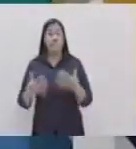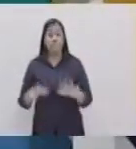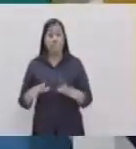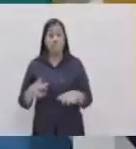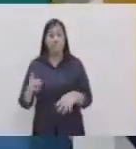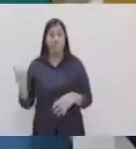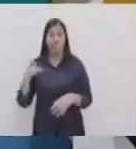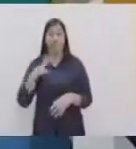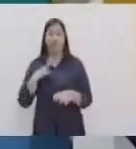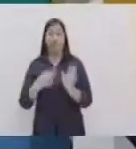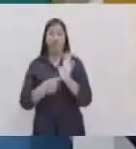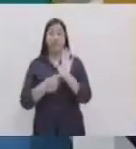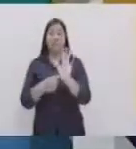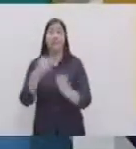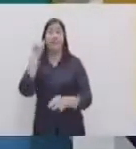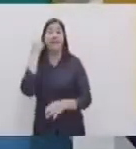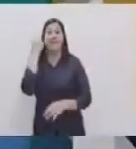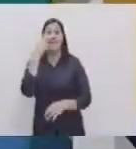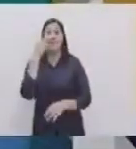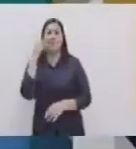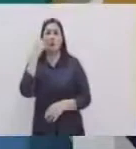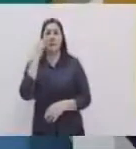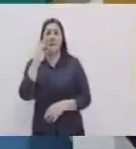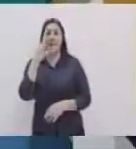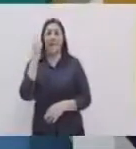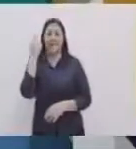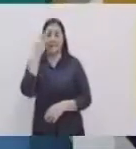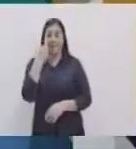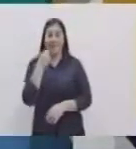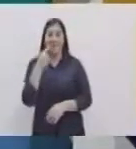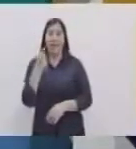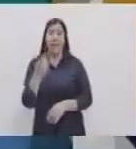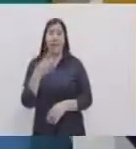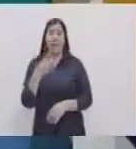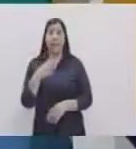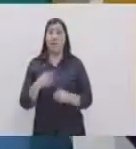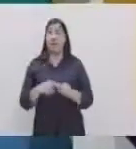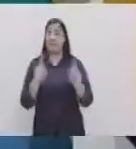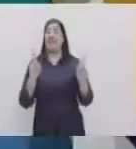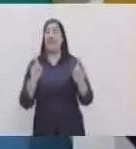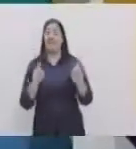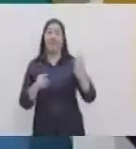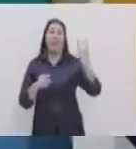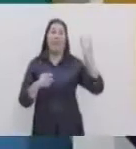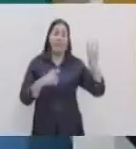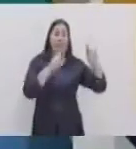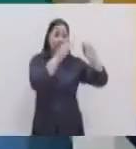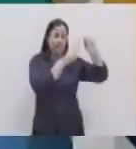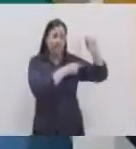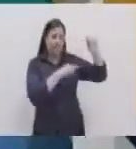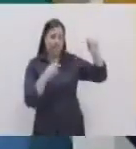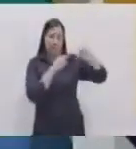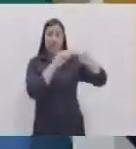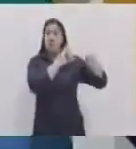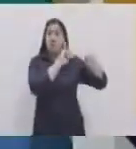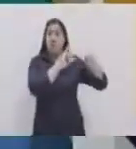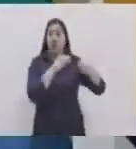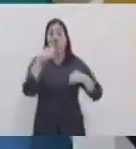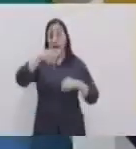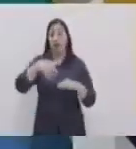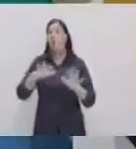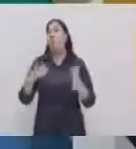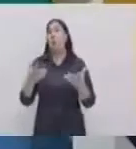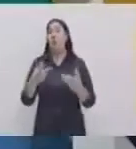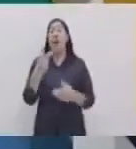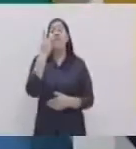Y acá tendríamos un triángulo isósceles. Si se pueden dar cuenta, hay diferencia. Acá teníamos tres lados iguales y ahora lo que está pasando